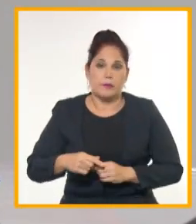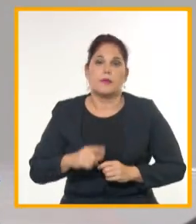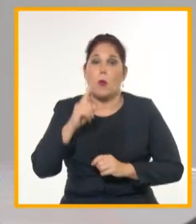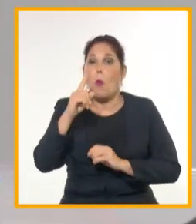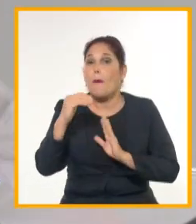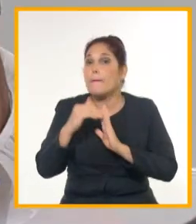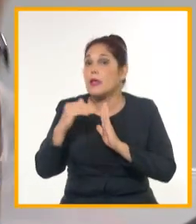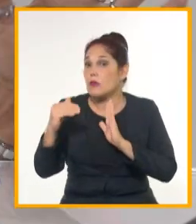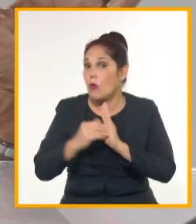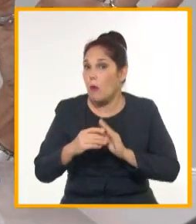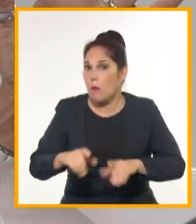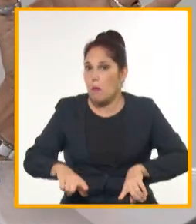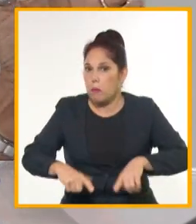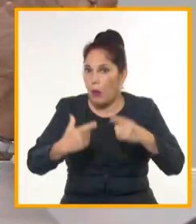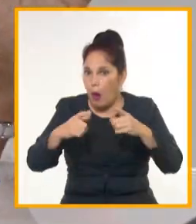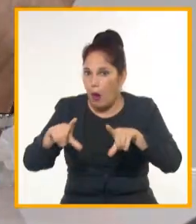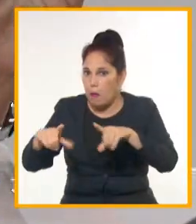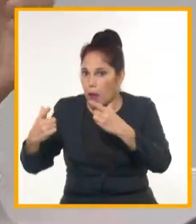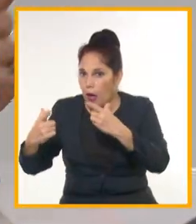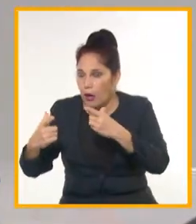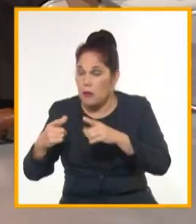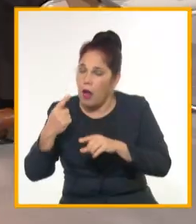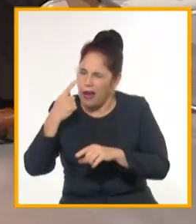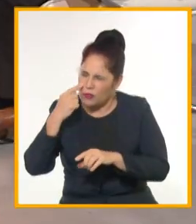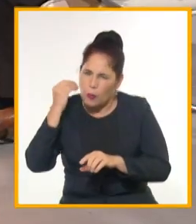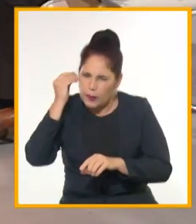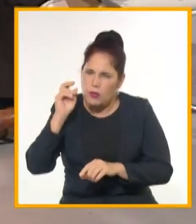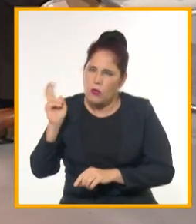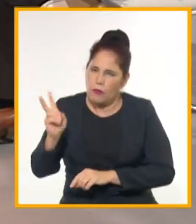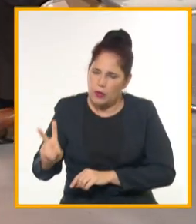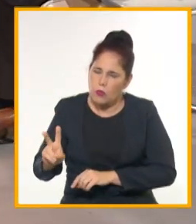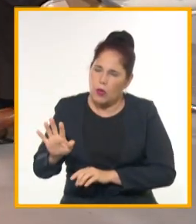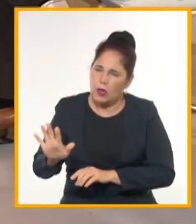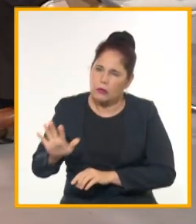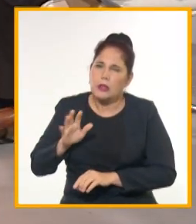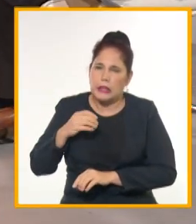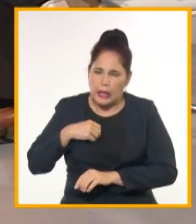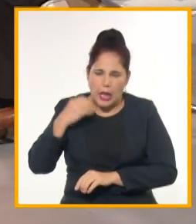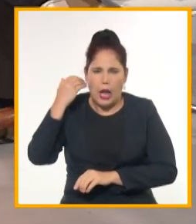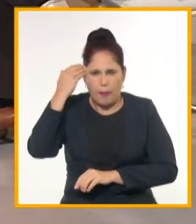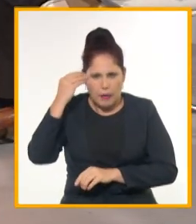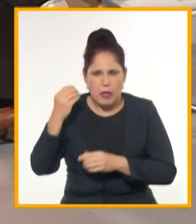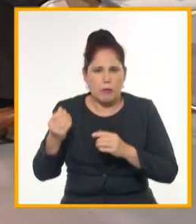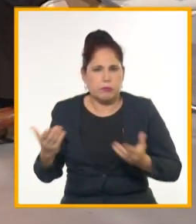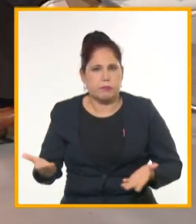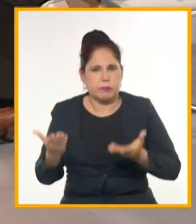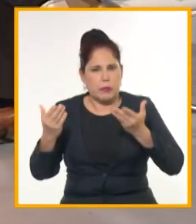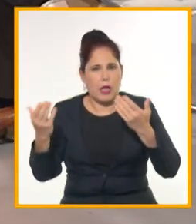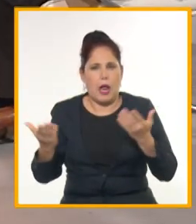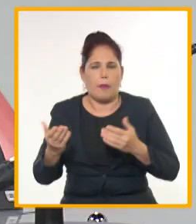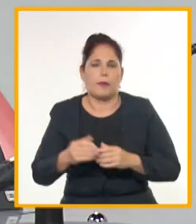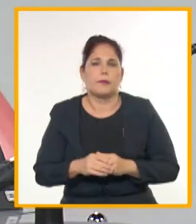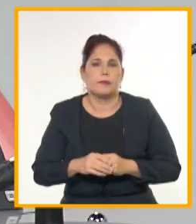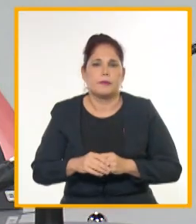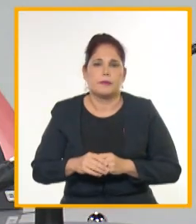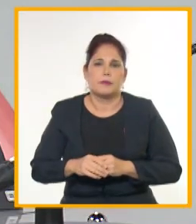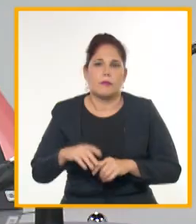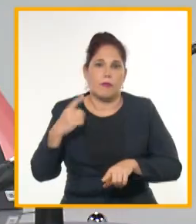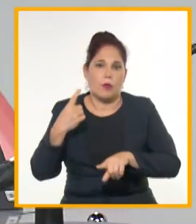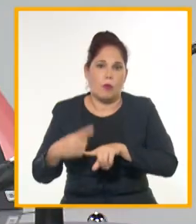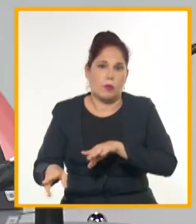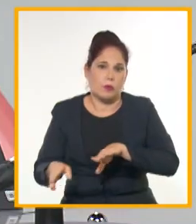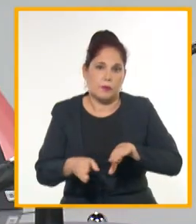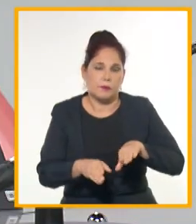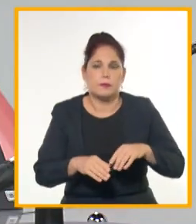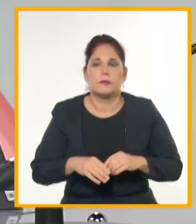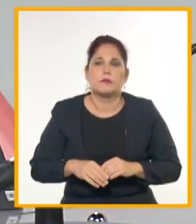golpe, pero vamos a esperar. Venezuela tiene una tremendísima capacidad de recuperación. Sí. Vamos a ir entonces a otro tema de la mesa